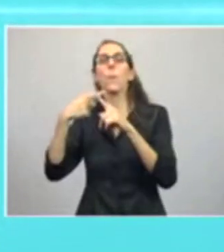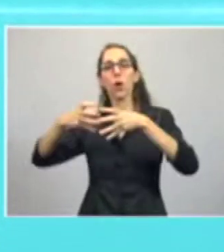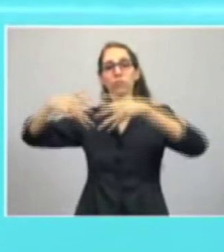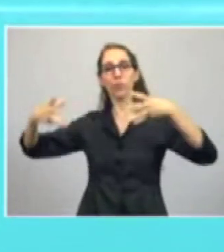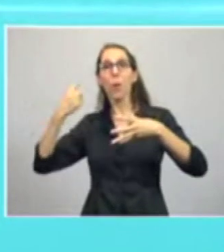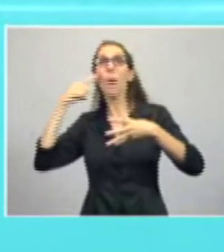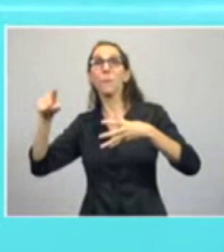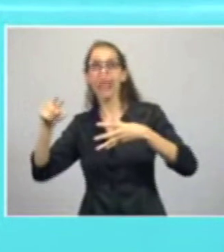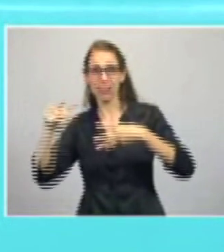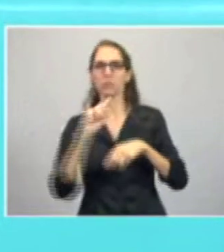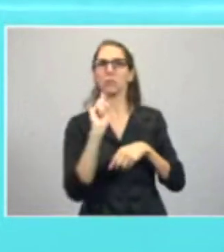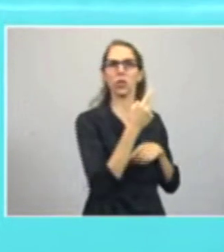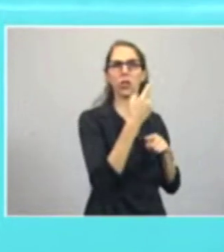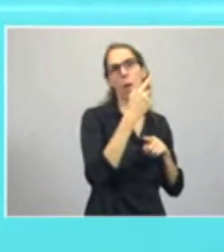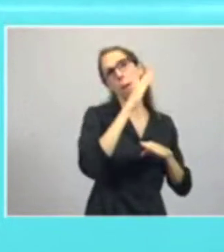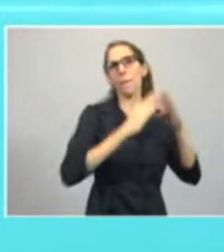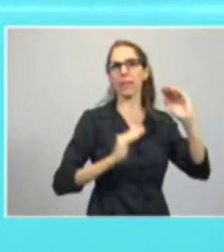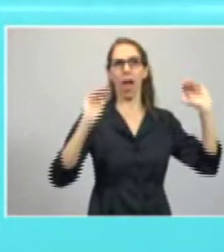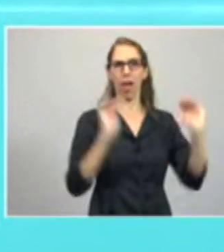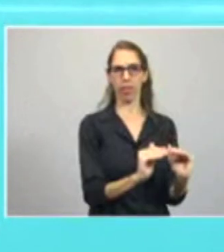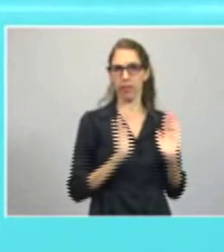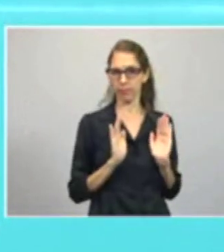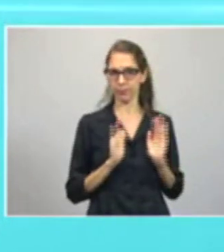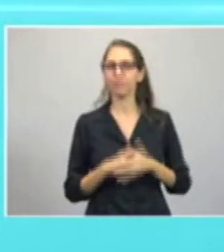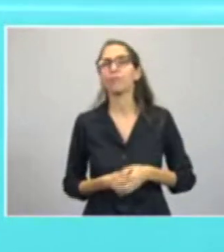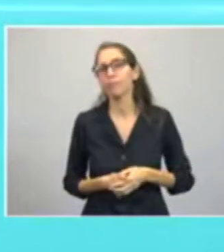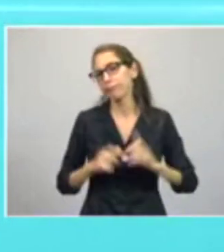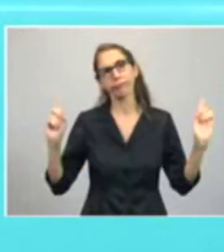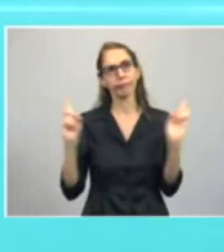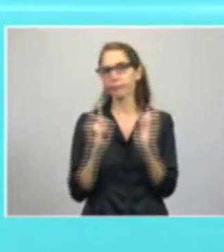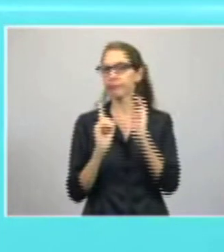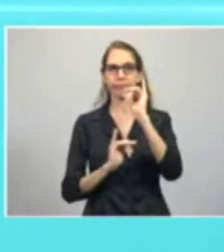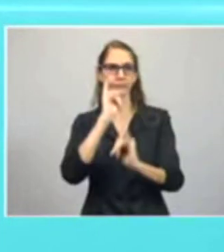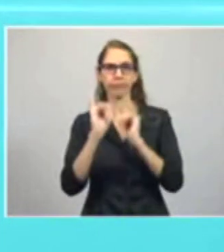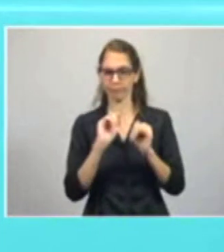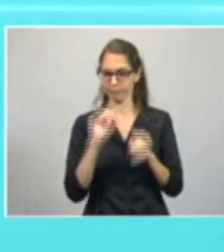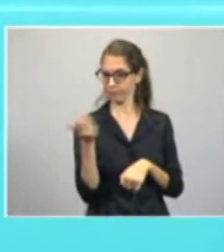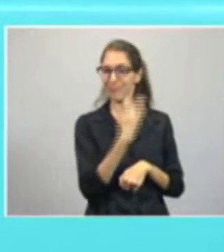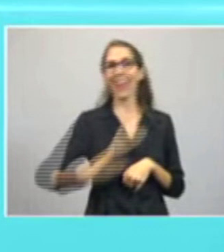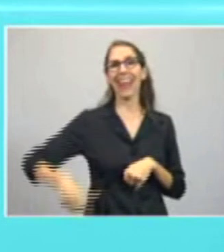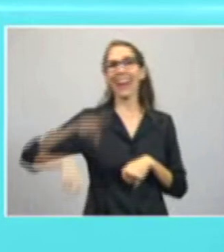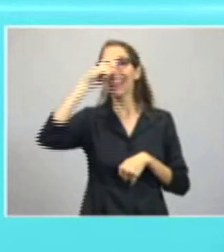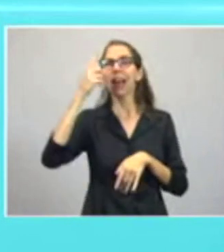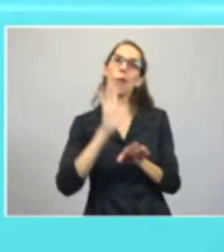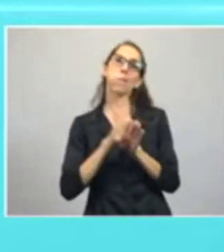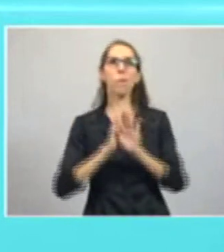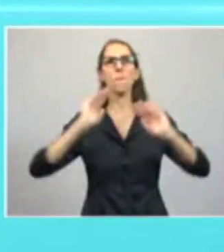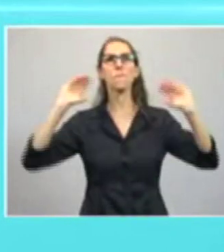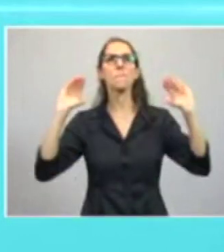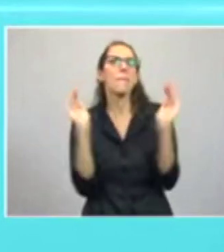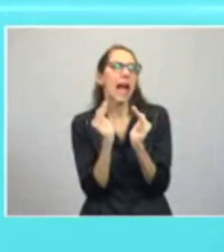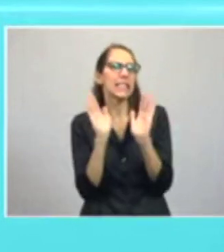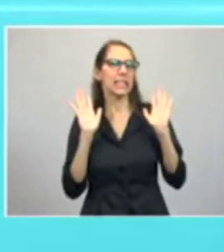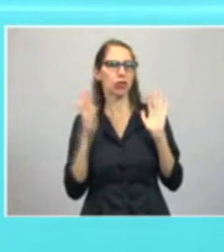de las provincias argentinas. Dicho sintéticamente, tenemos al Estado más pequeño, más chico de la